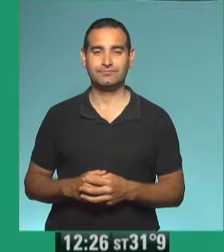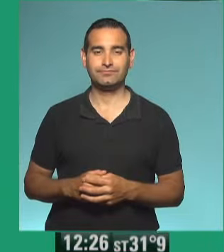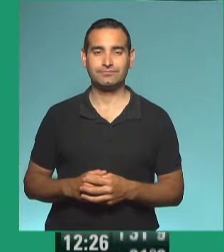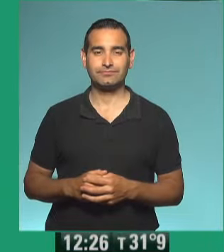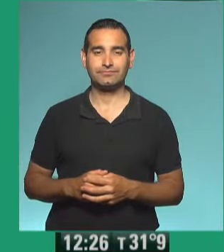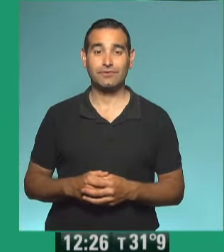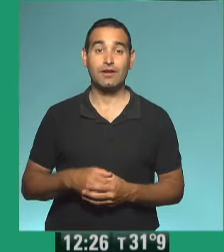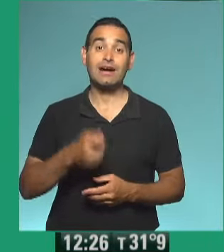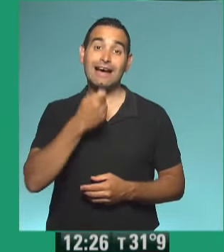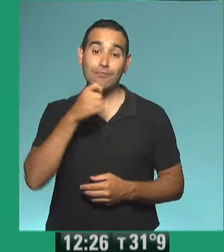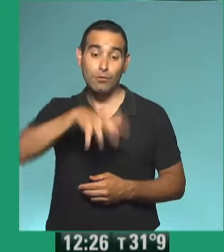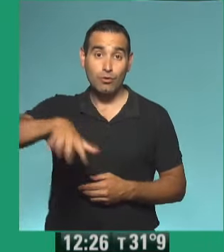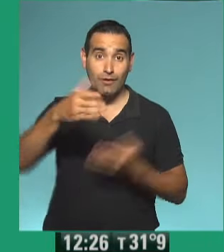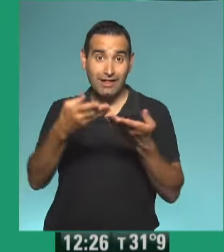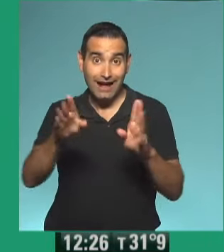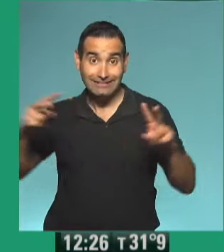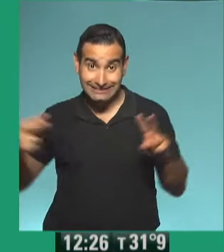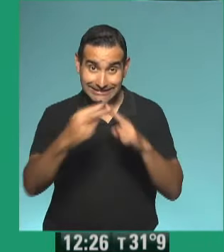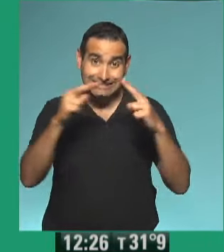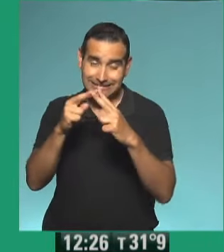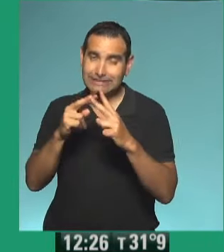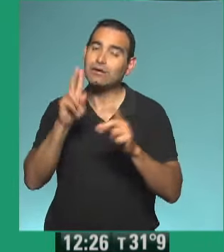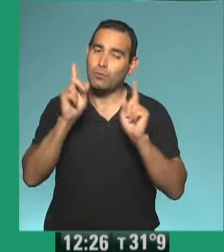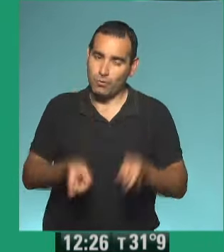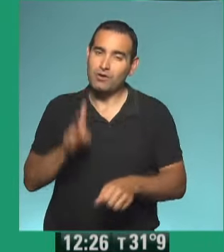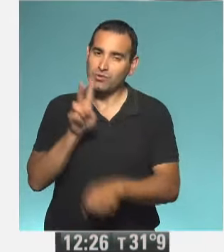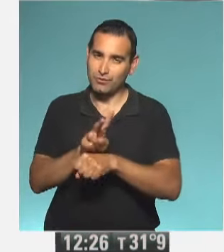Si nos encontramos al aire libre, también nos cuidamos.